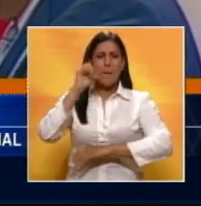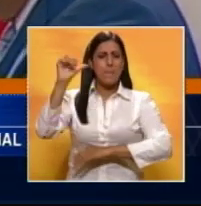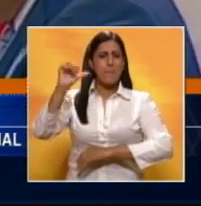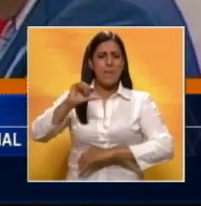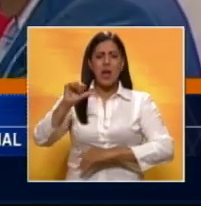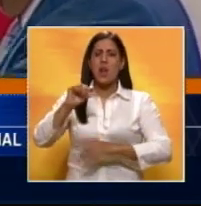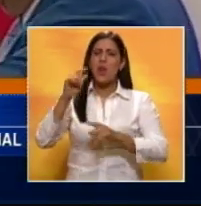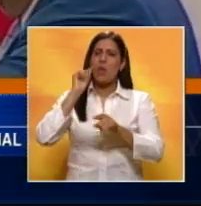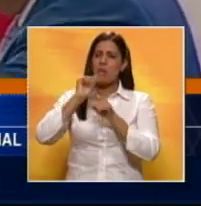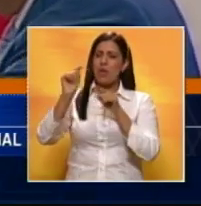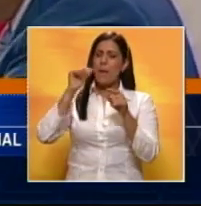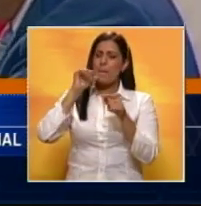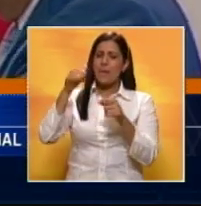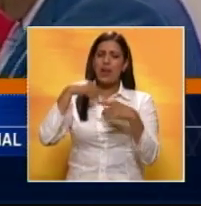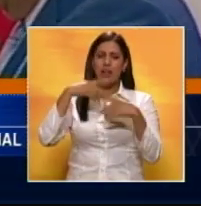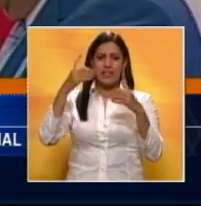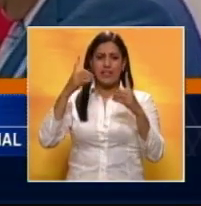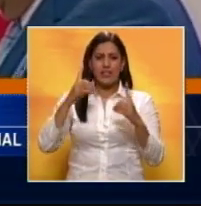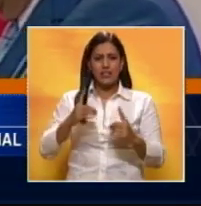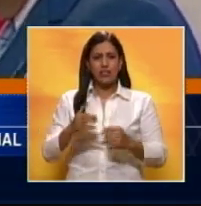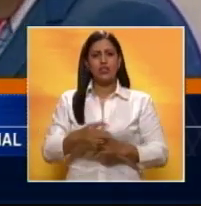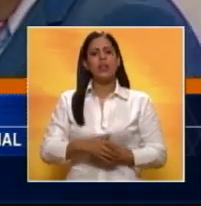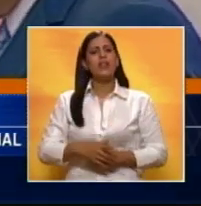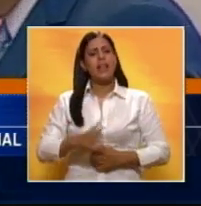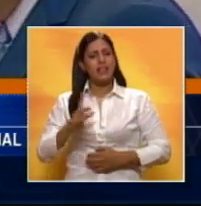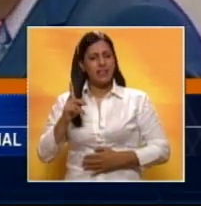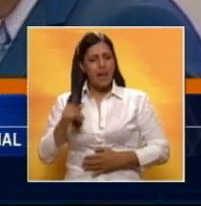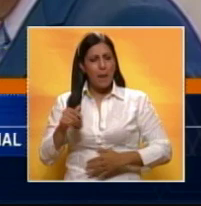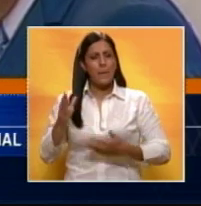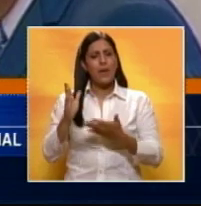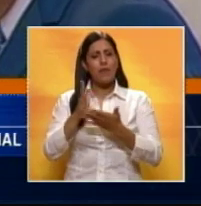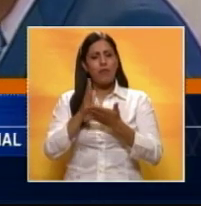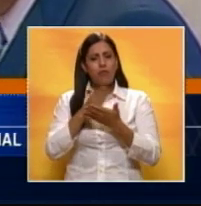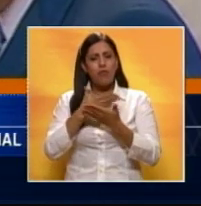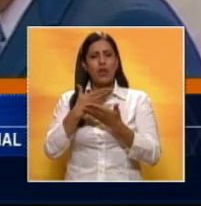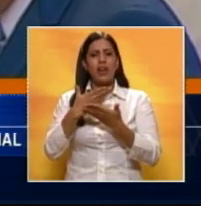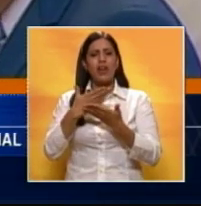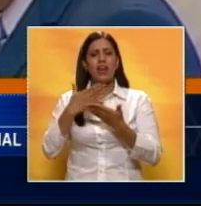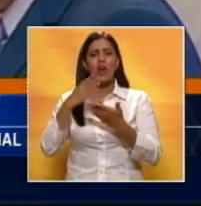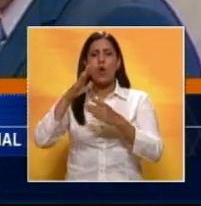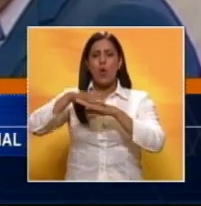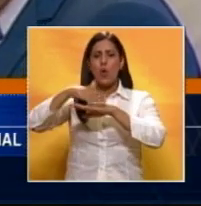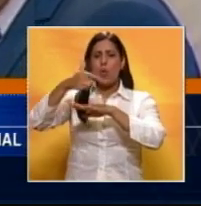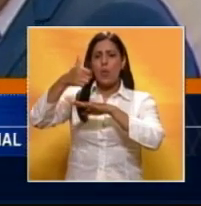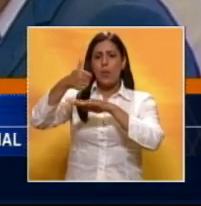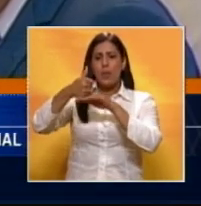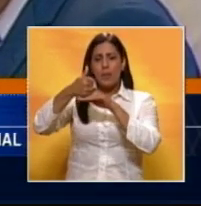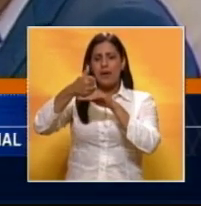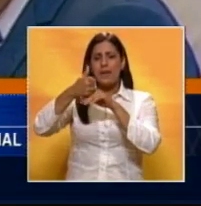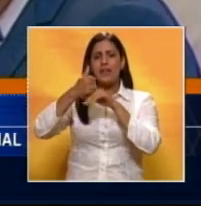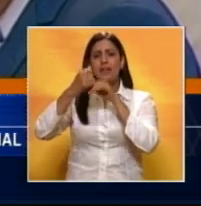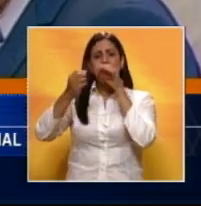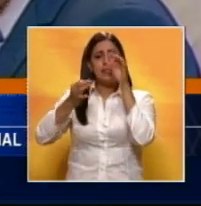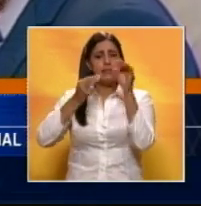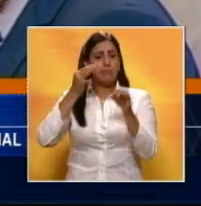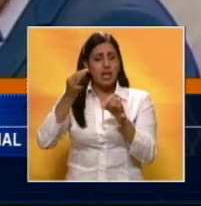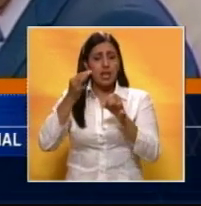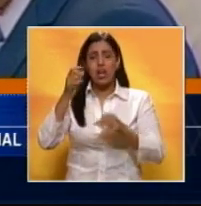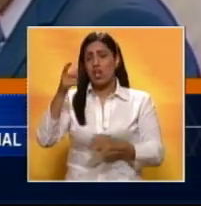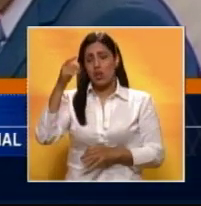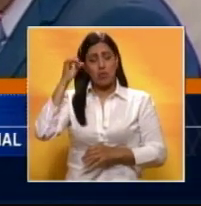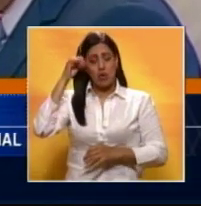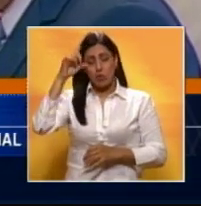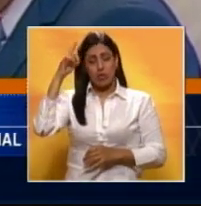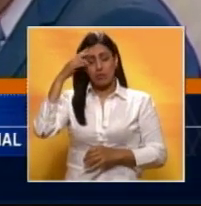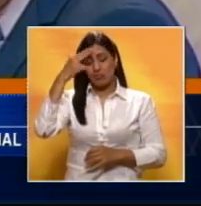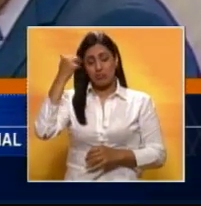para deslegitimar las decisiones y para deslegitimar la acusación. Dijo que ella no